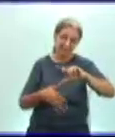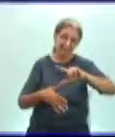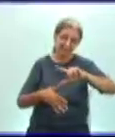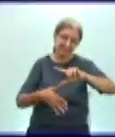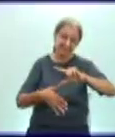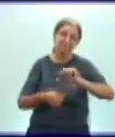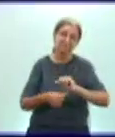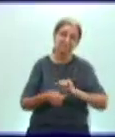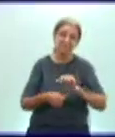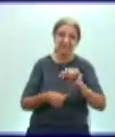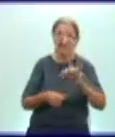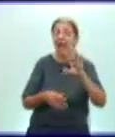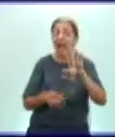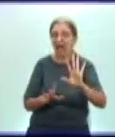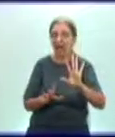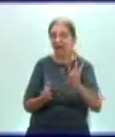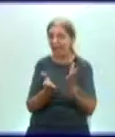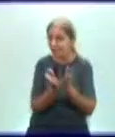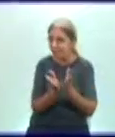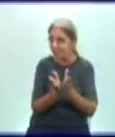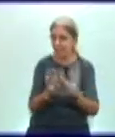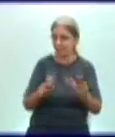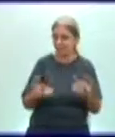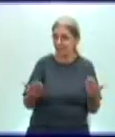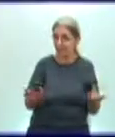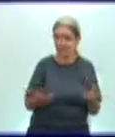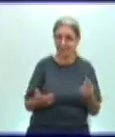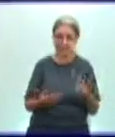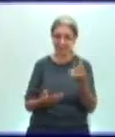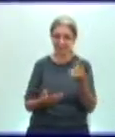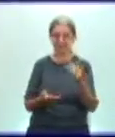bibliografía. En primer lugar, el libro de texto.